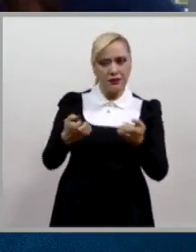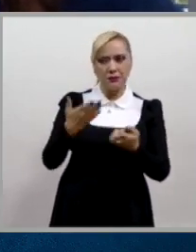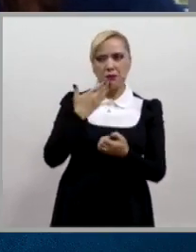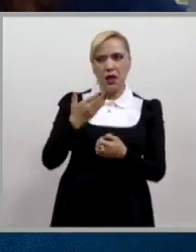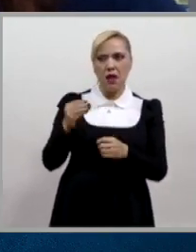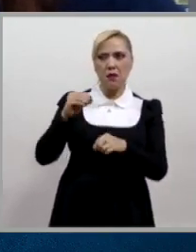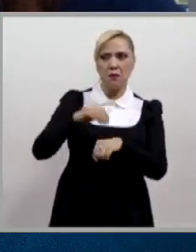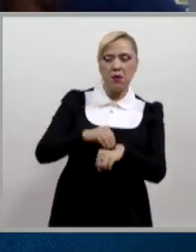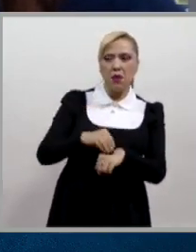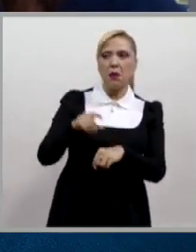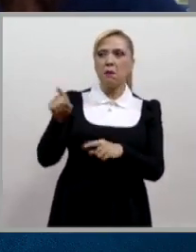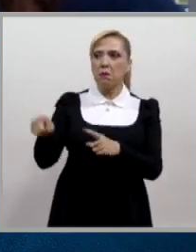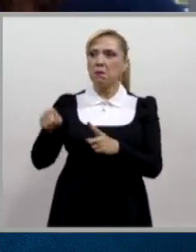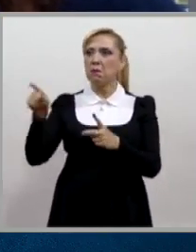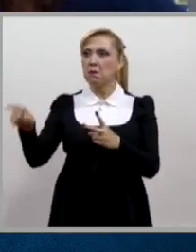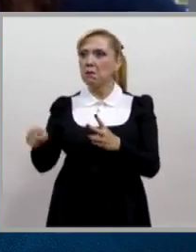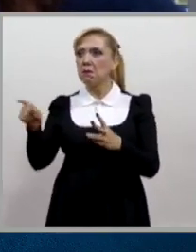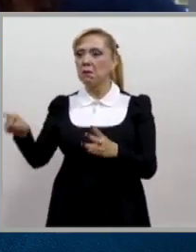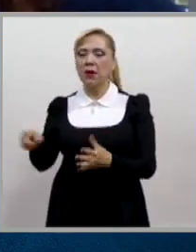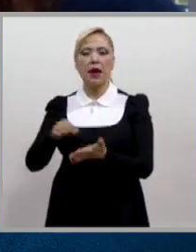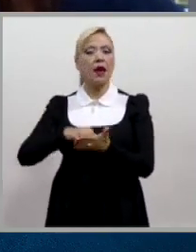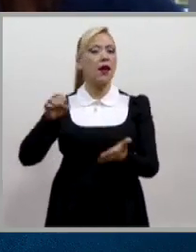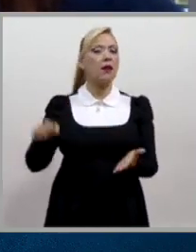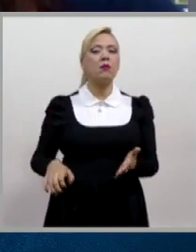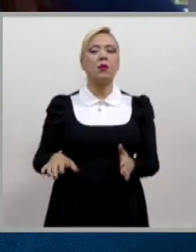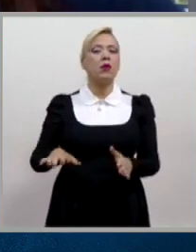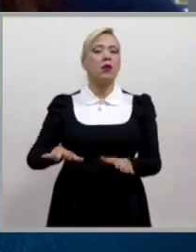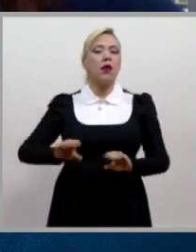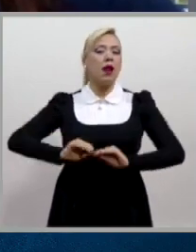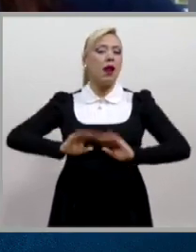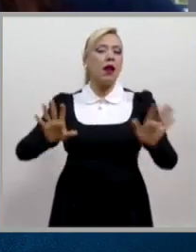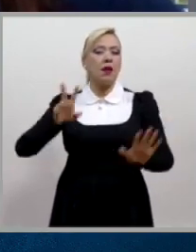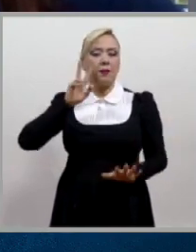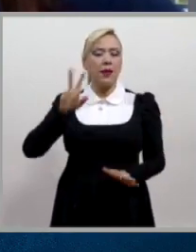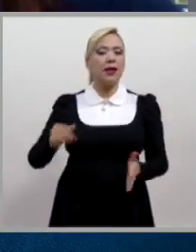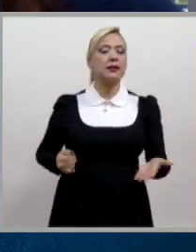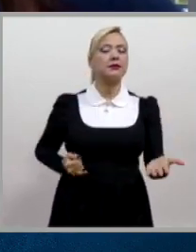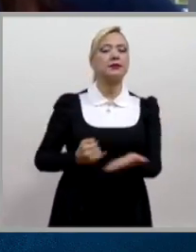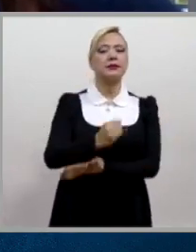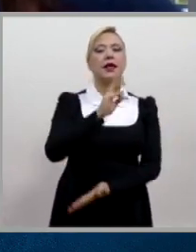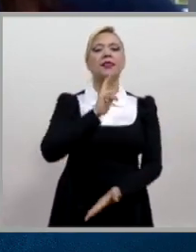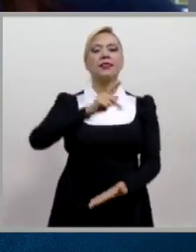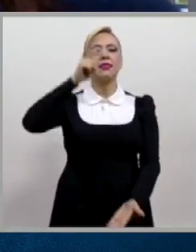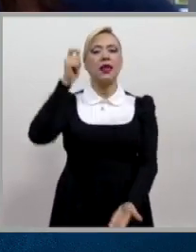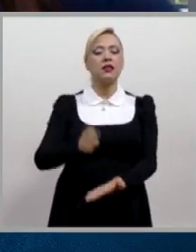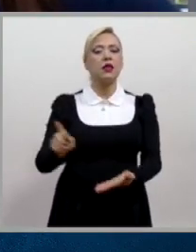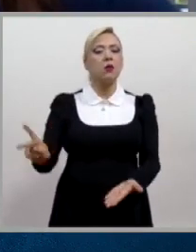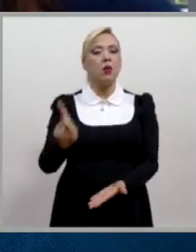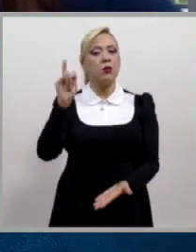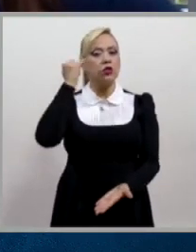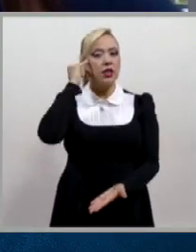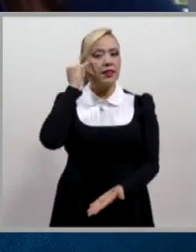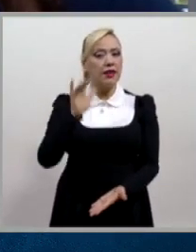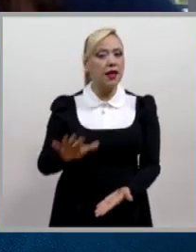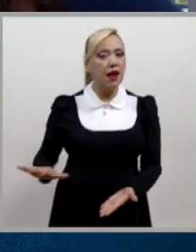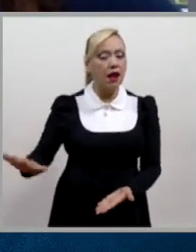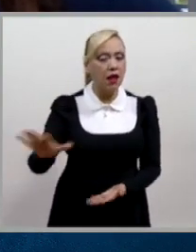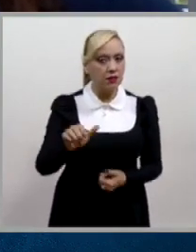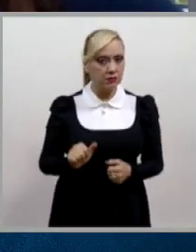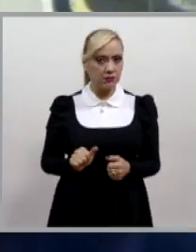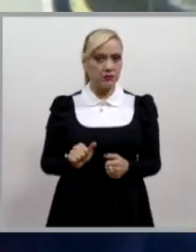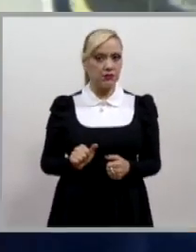obstáculos. Me parece que uno de los ejemplos más claros es el tema de las sentencias en materia de pueblos indígenas, por el